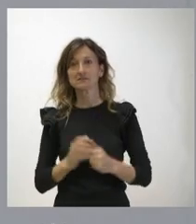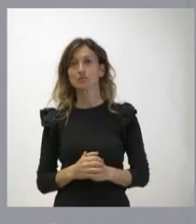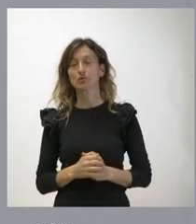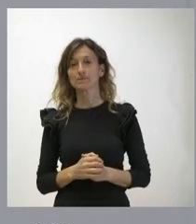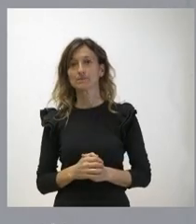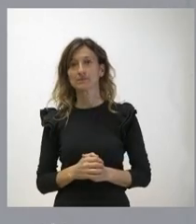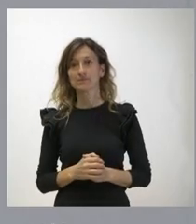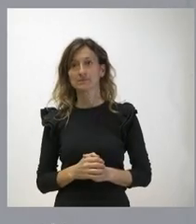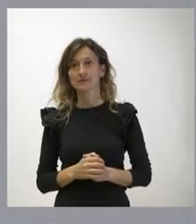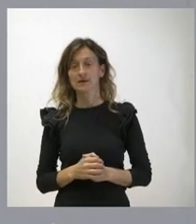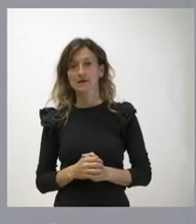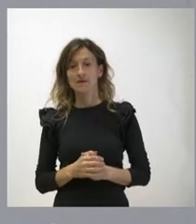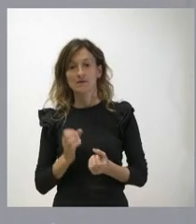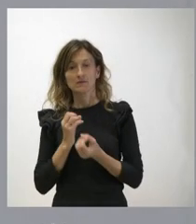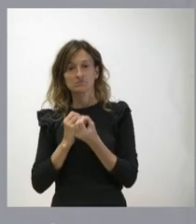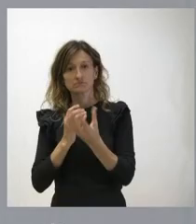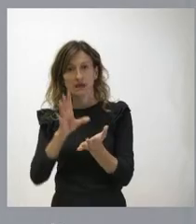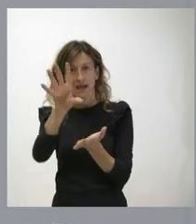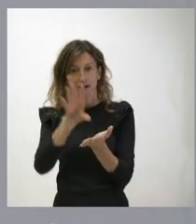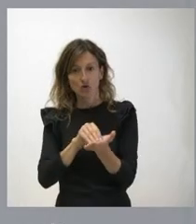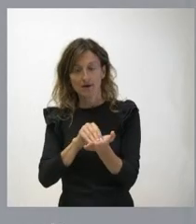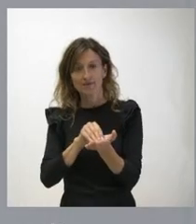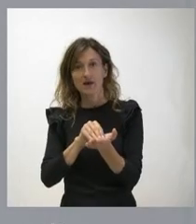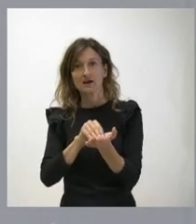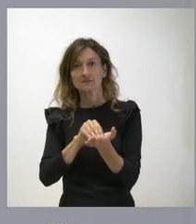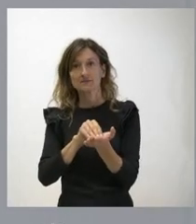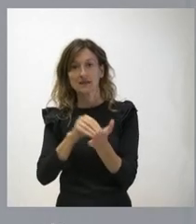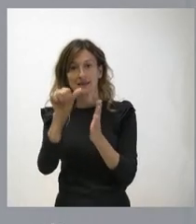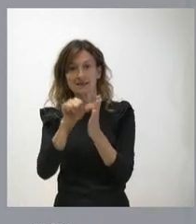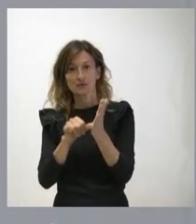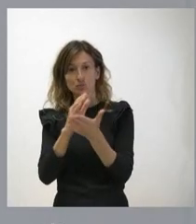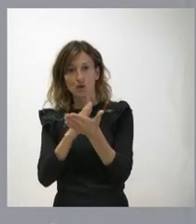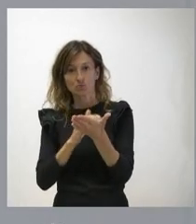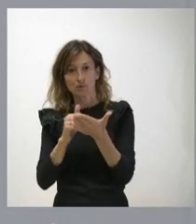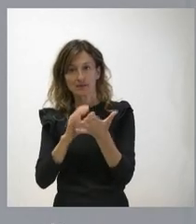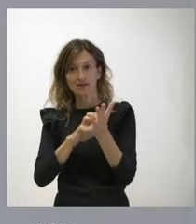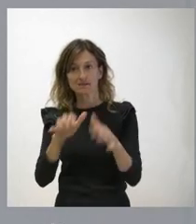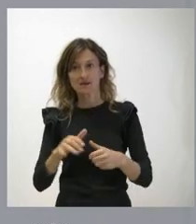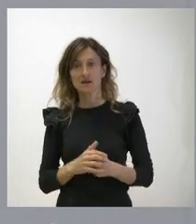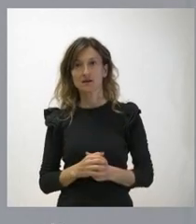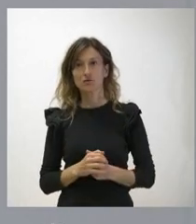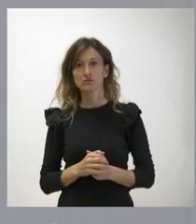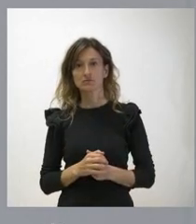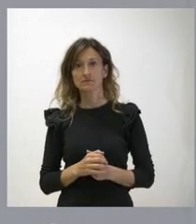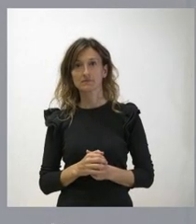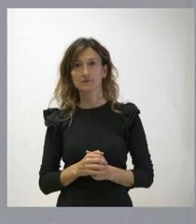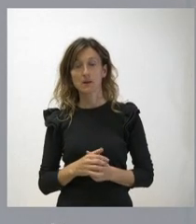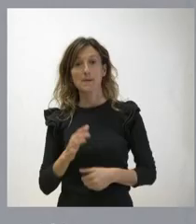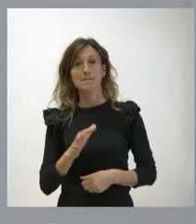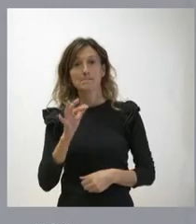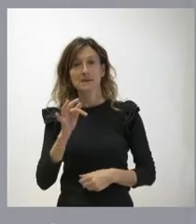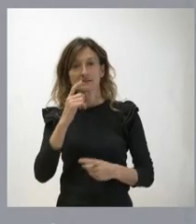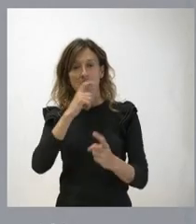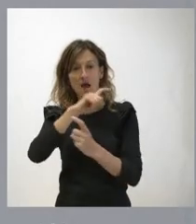expresamente están recogidas su referencia en el estatuto de autonomía de Castilla de León y además todos los años